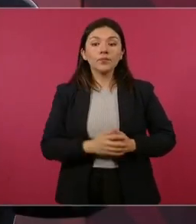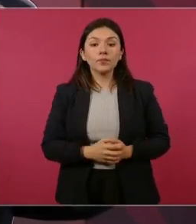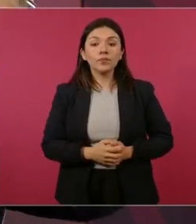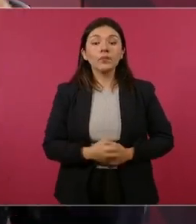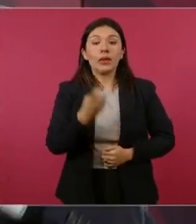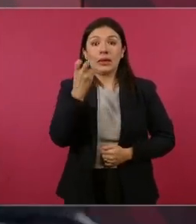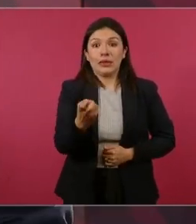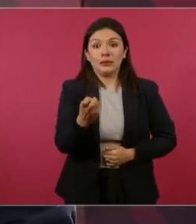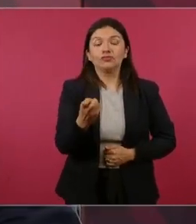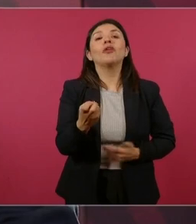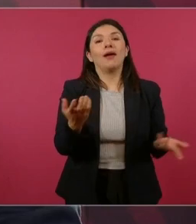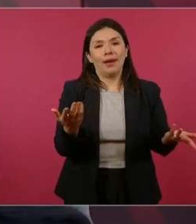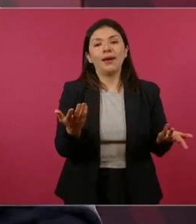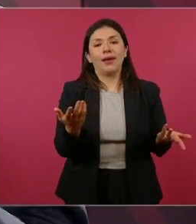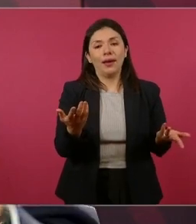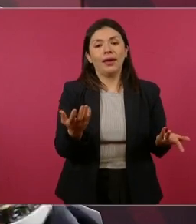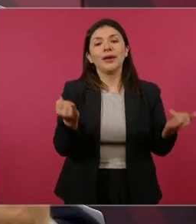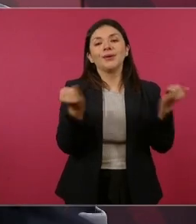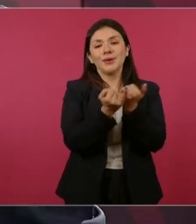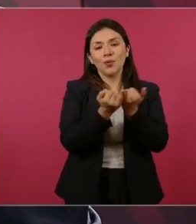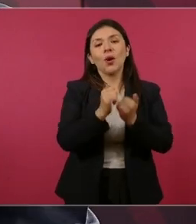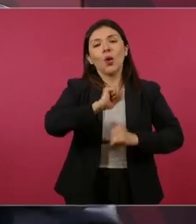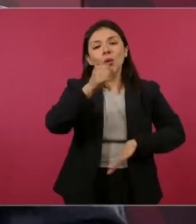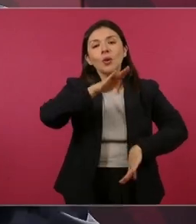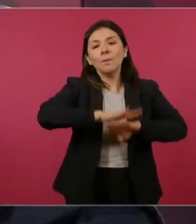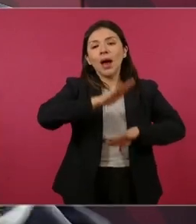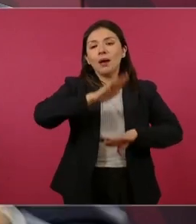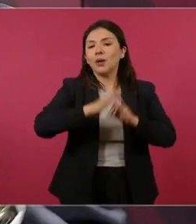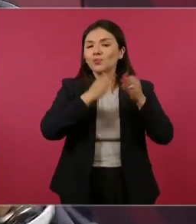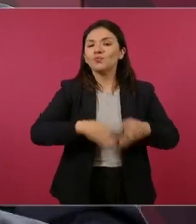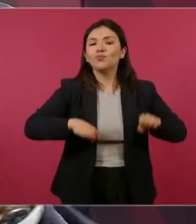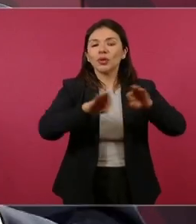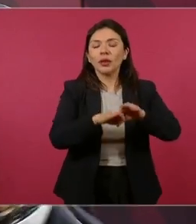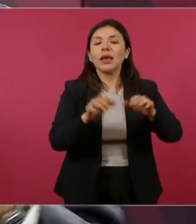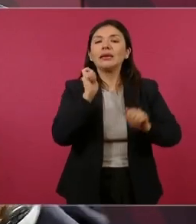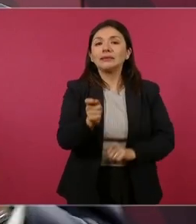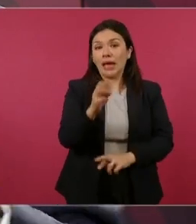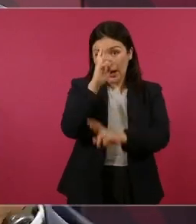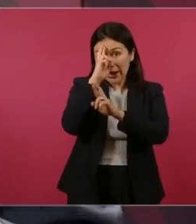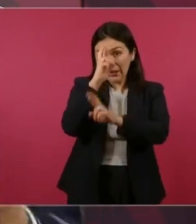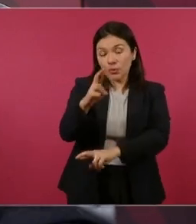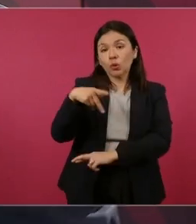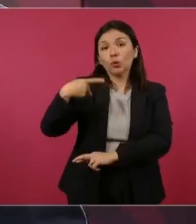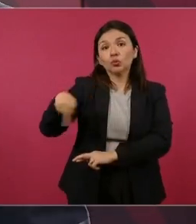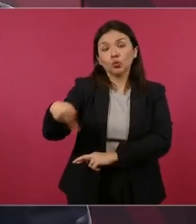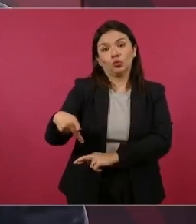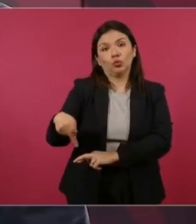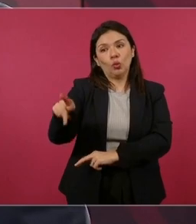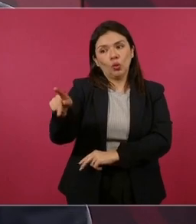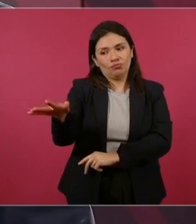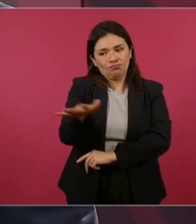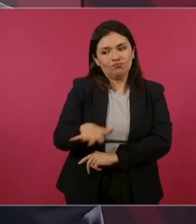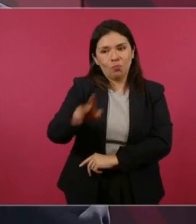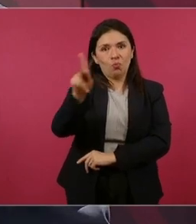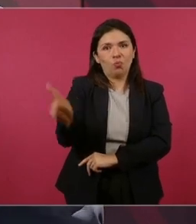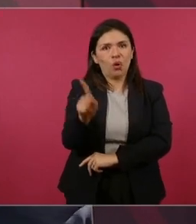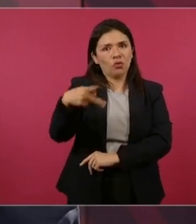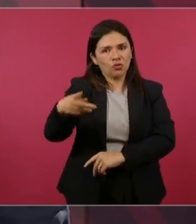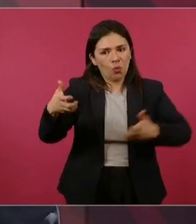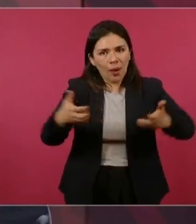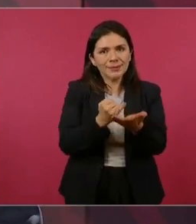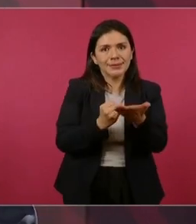entre otras cosas, además de lo esencial que es respetar la soberanía de los